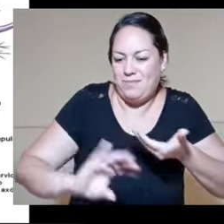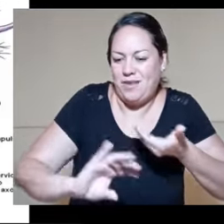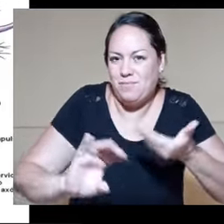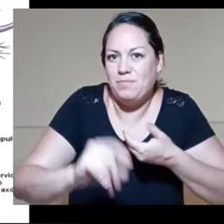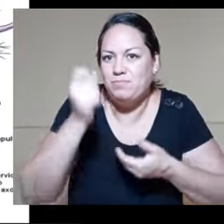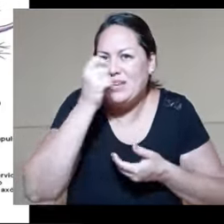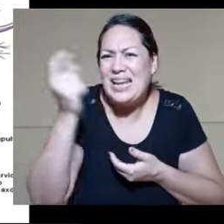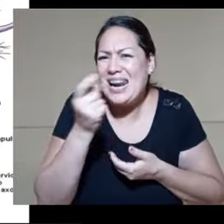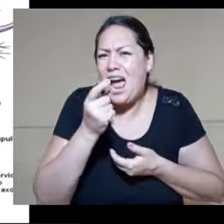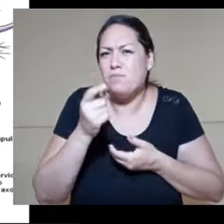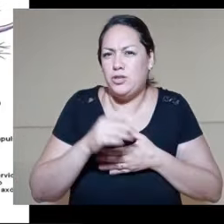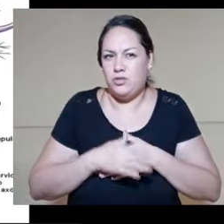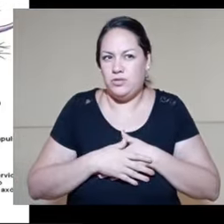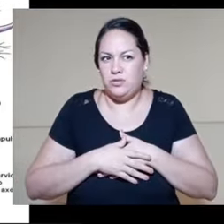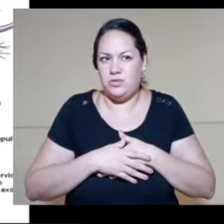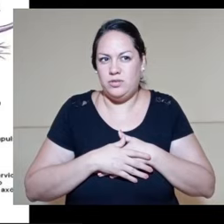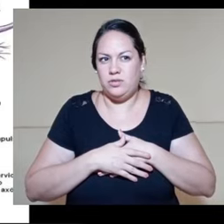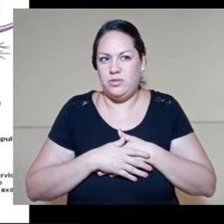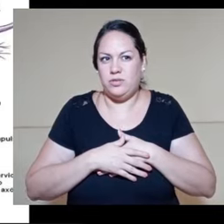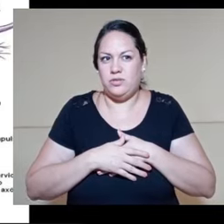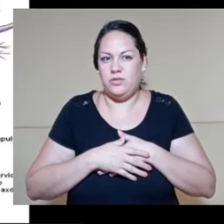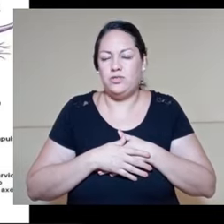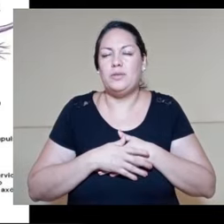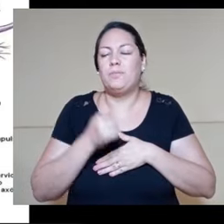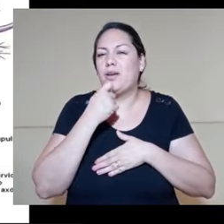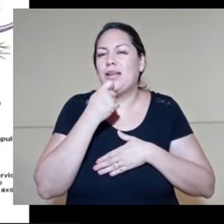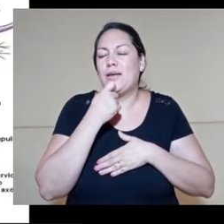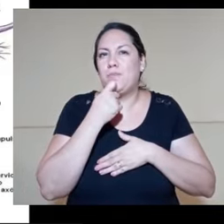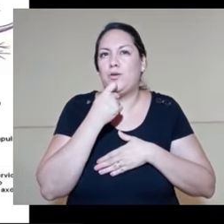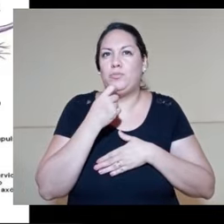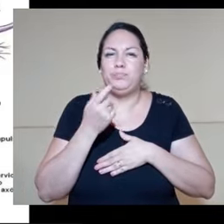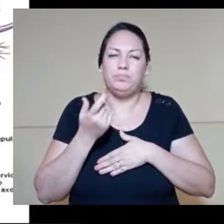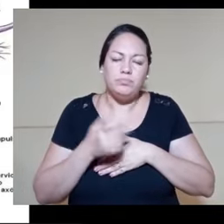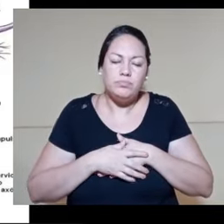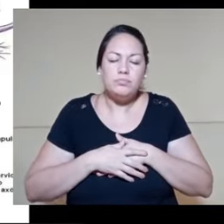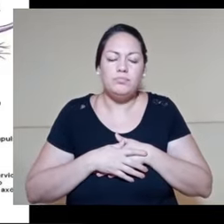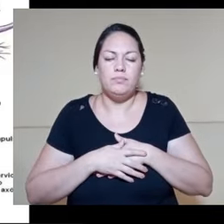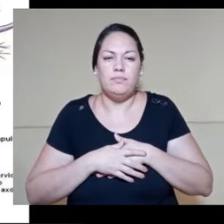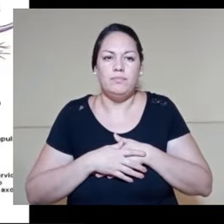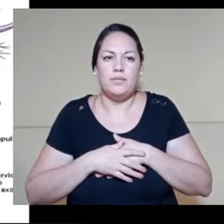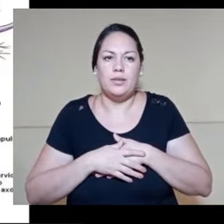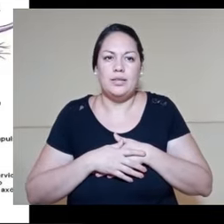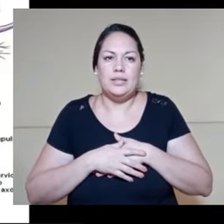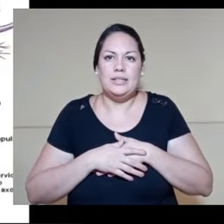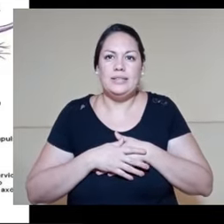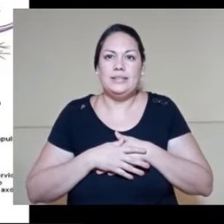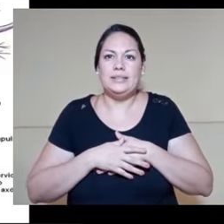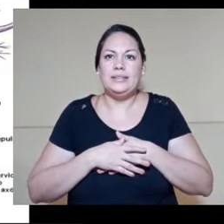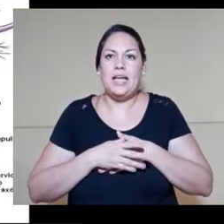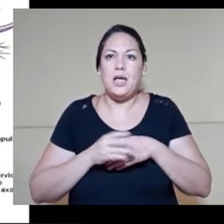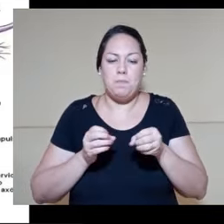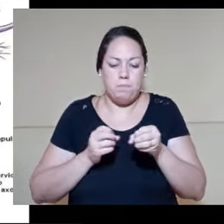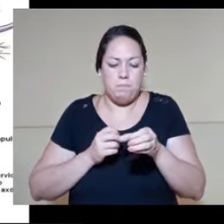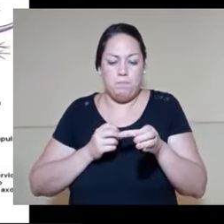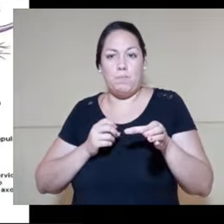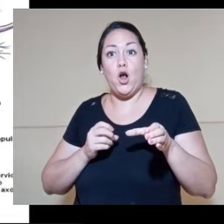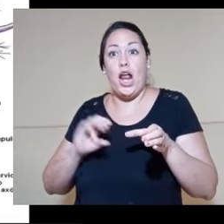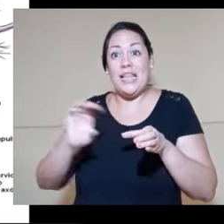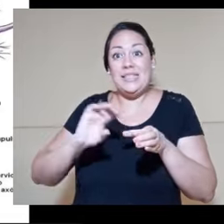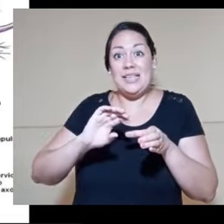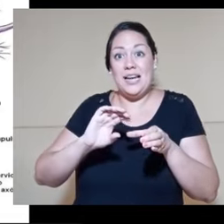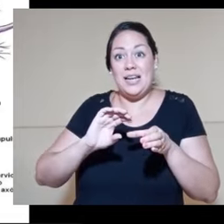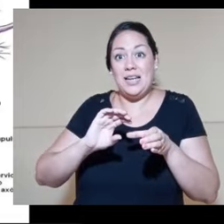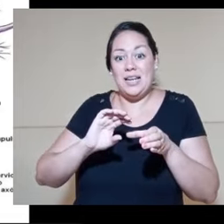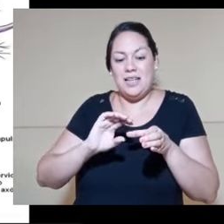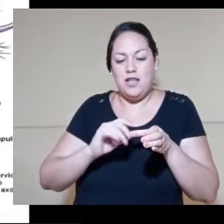pero repolariza. Porque todo esto es en milisegundos. Imagínense que esto es veloz, es prácticamente simultáneo. Se despolarizó, se